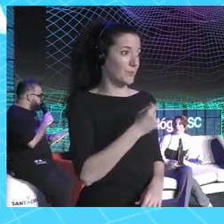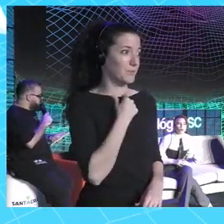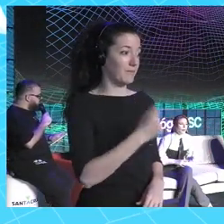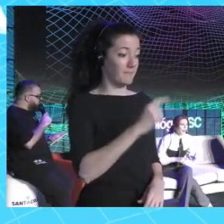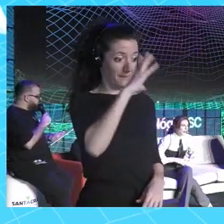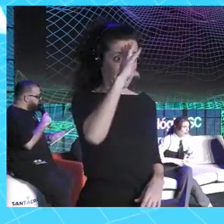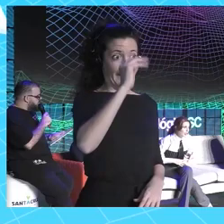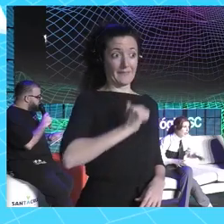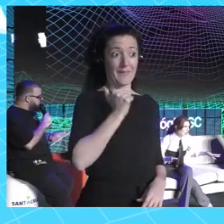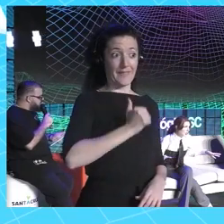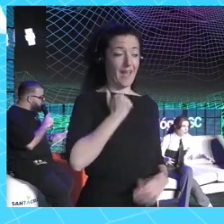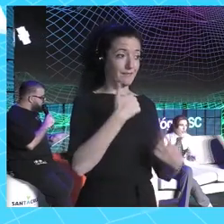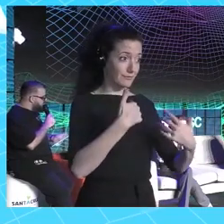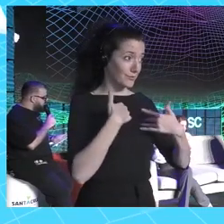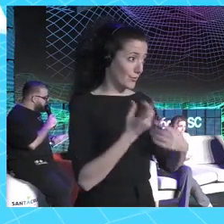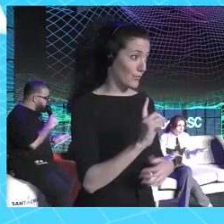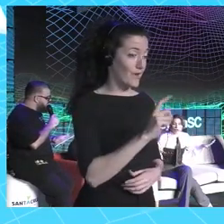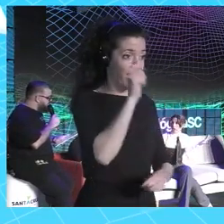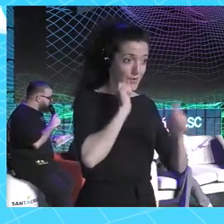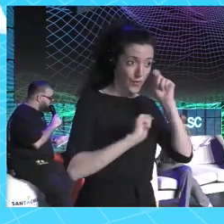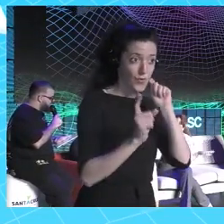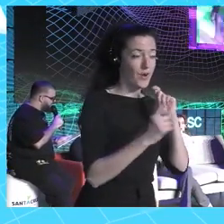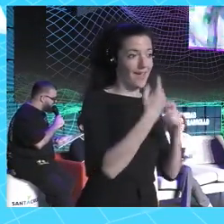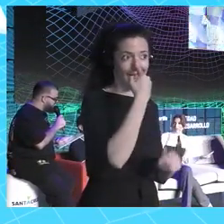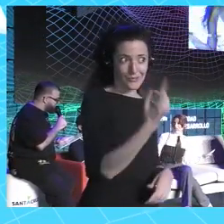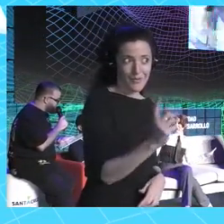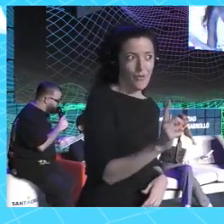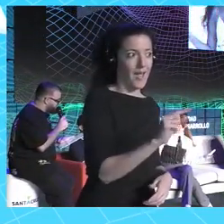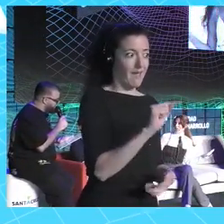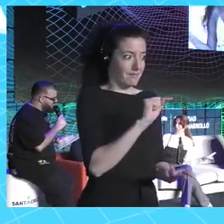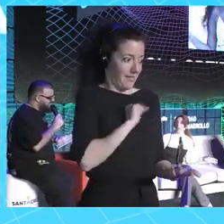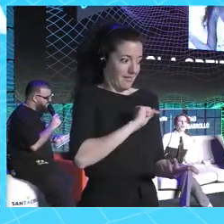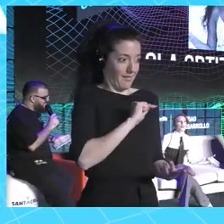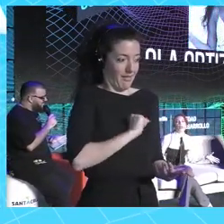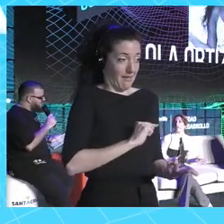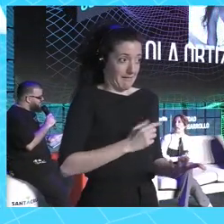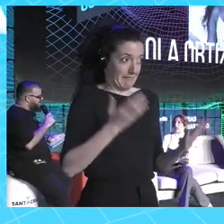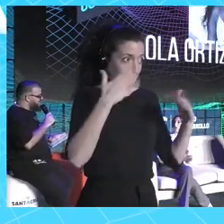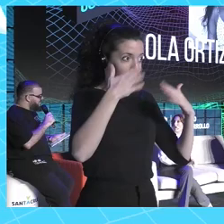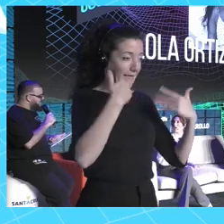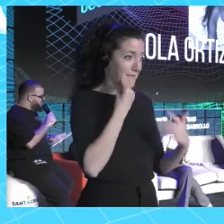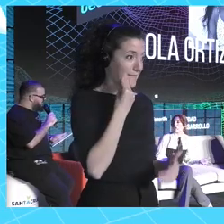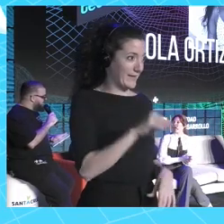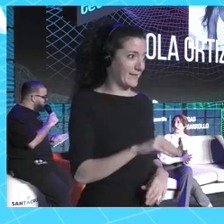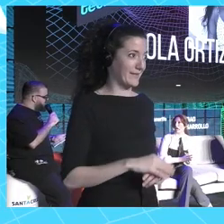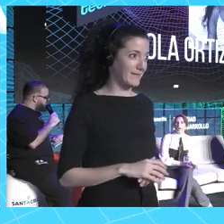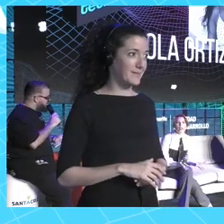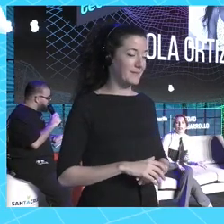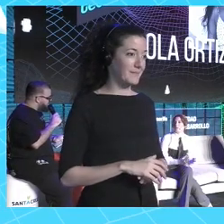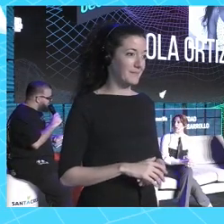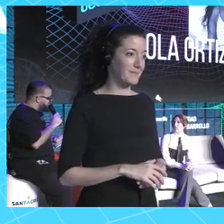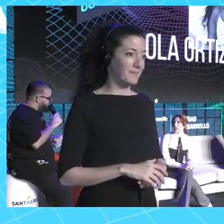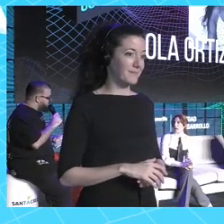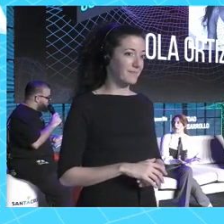días malos no sufre no llora no se enamora no nada no siente ni padece Entonces al final yo creo que eso es lo que